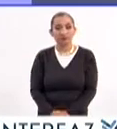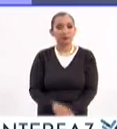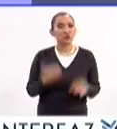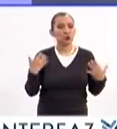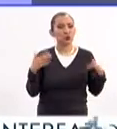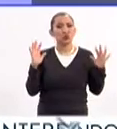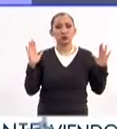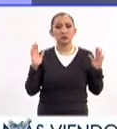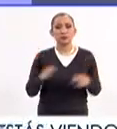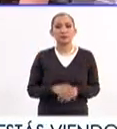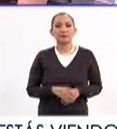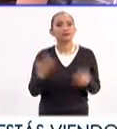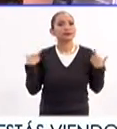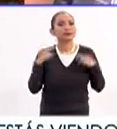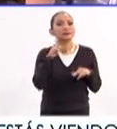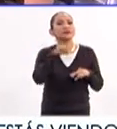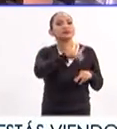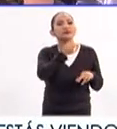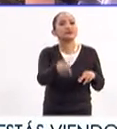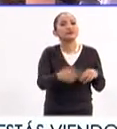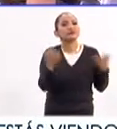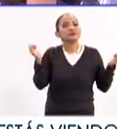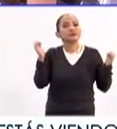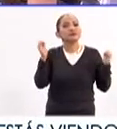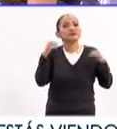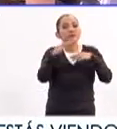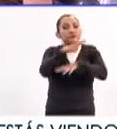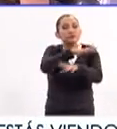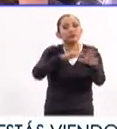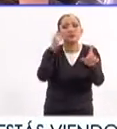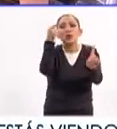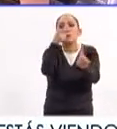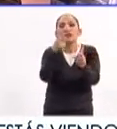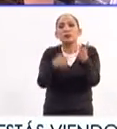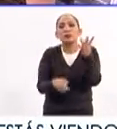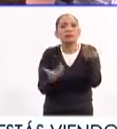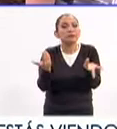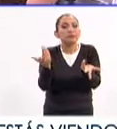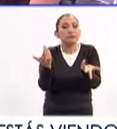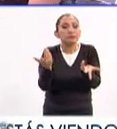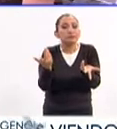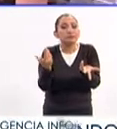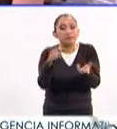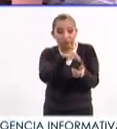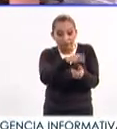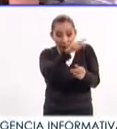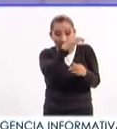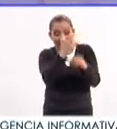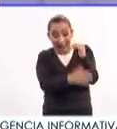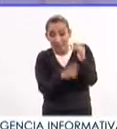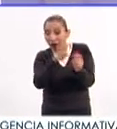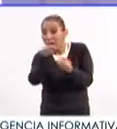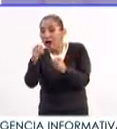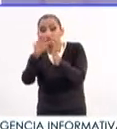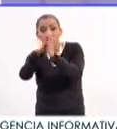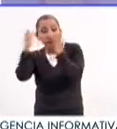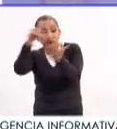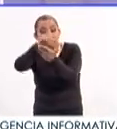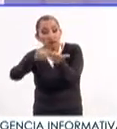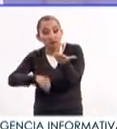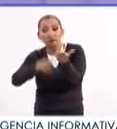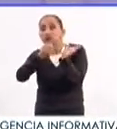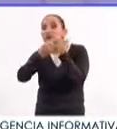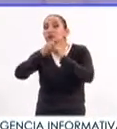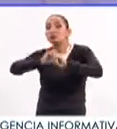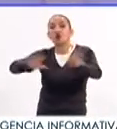Fantástico. Y maestra, después de este evento, ¿cuáles son los objetivos? Es decir, ¿Va a haber al final alguna publicación o